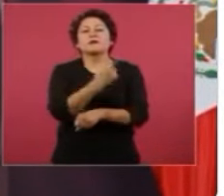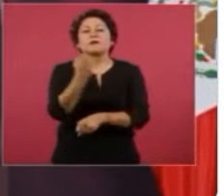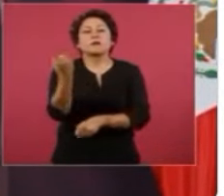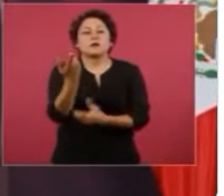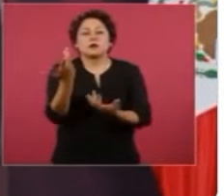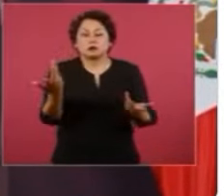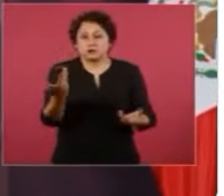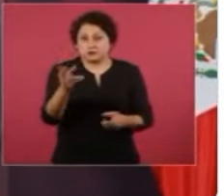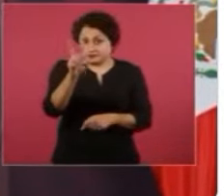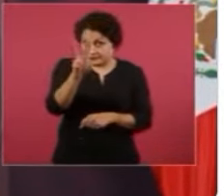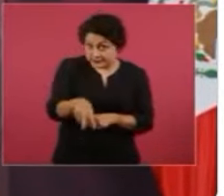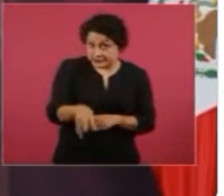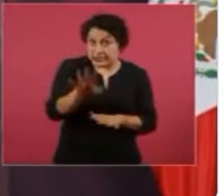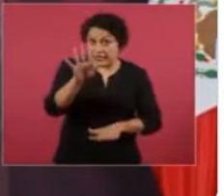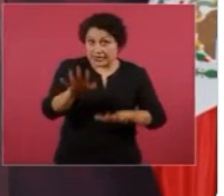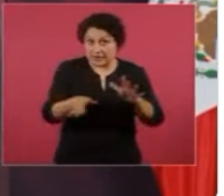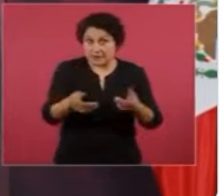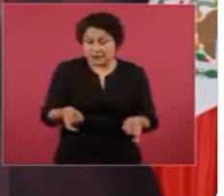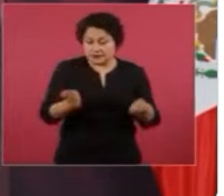necesariato